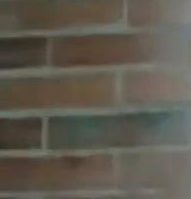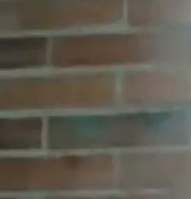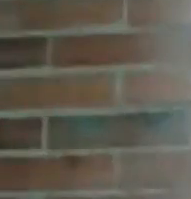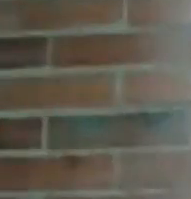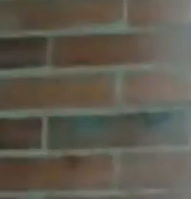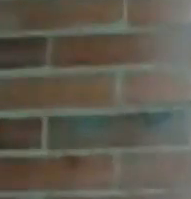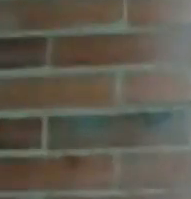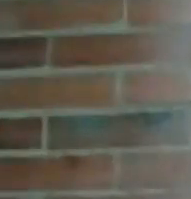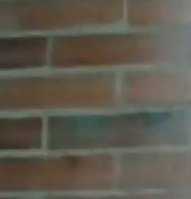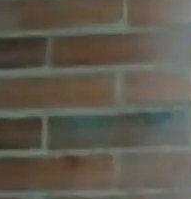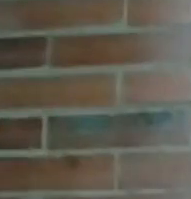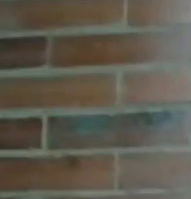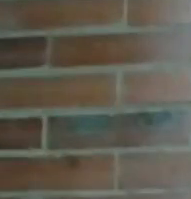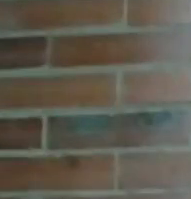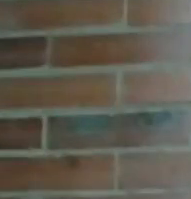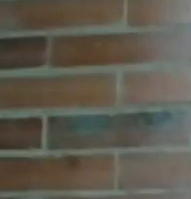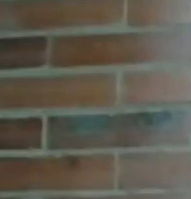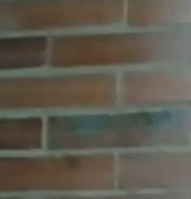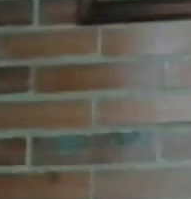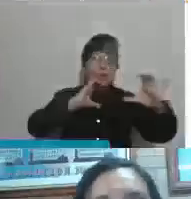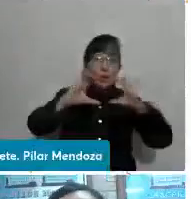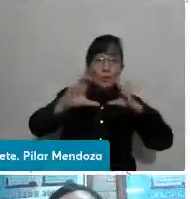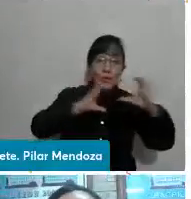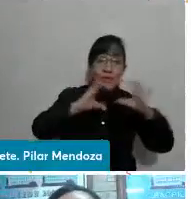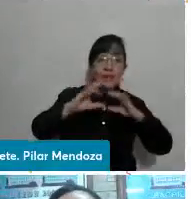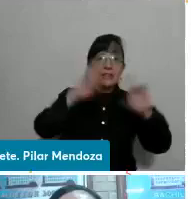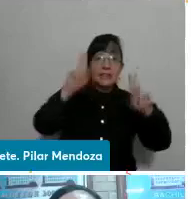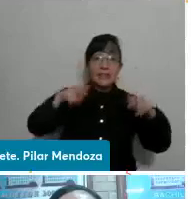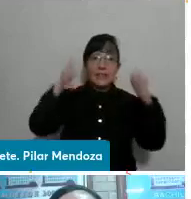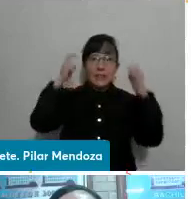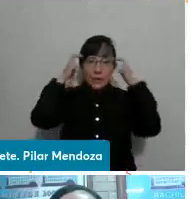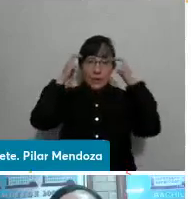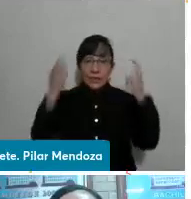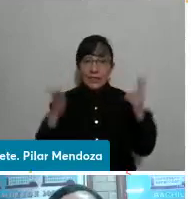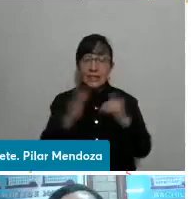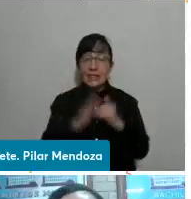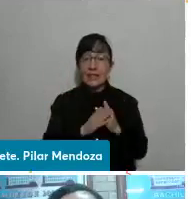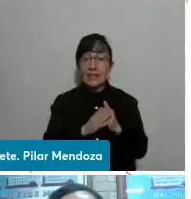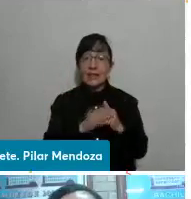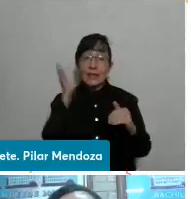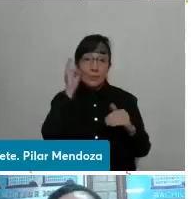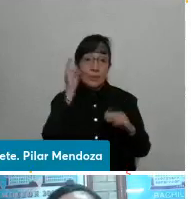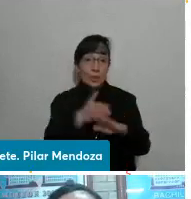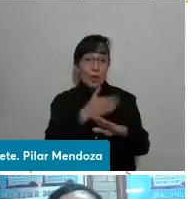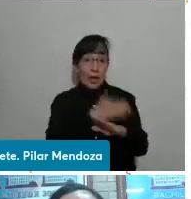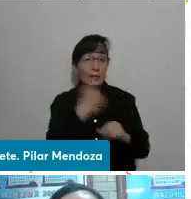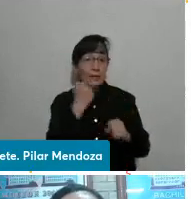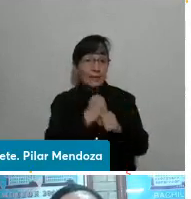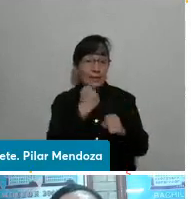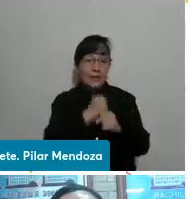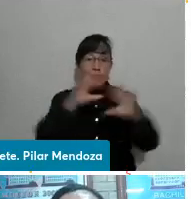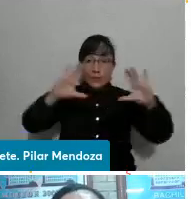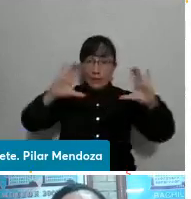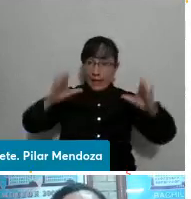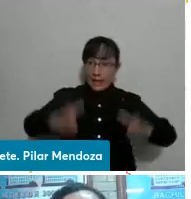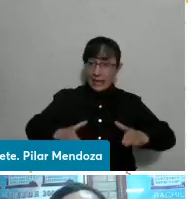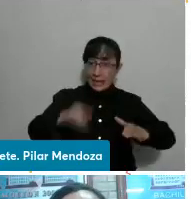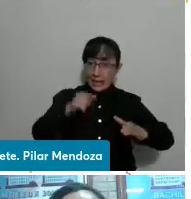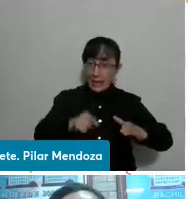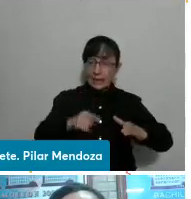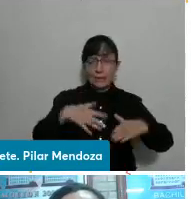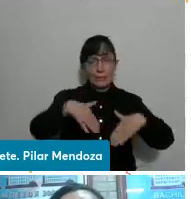habilidades sociales, comunicativas, cognitivas, ya que durante el trabajo que se realiza en la clase, pues los estudiantes tienen unos